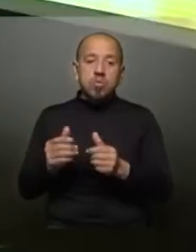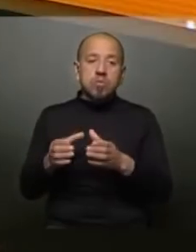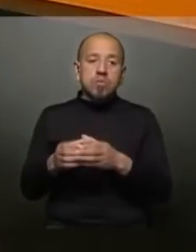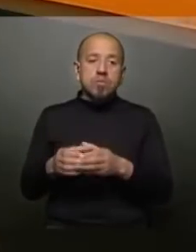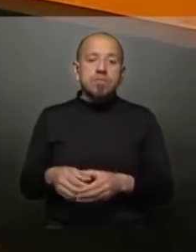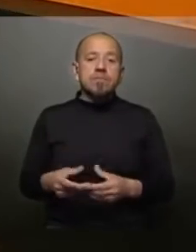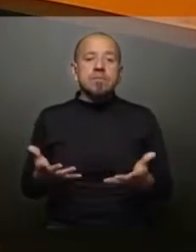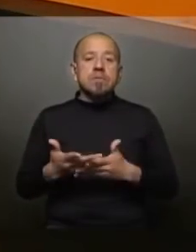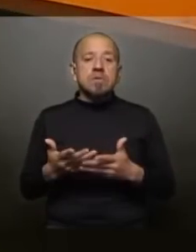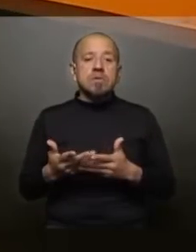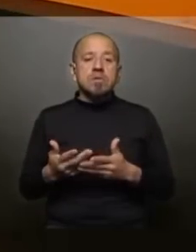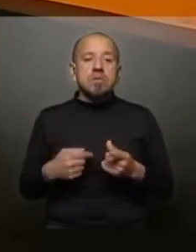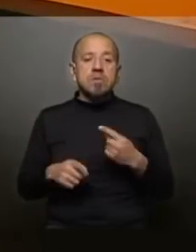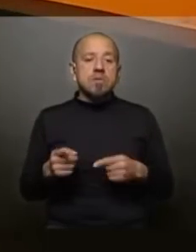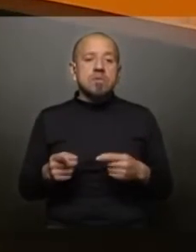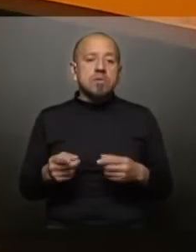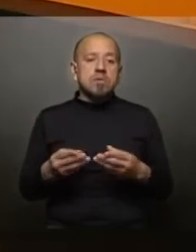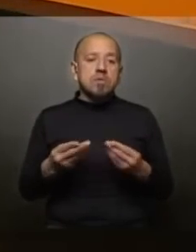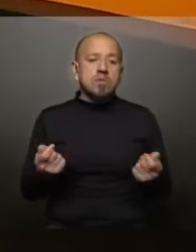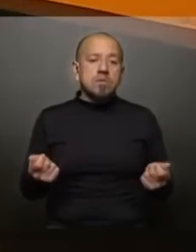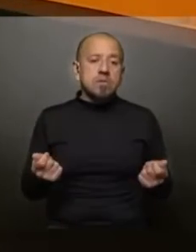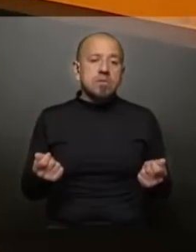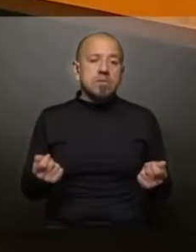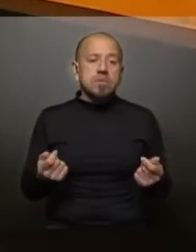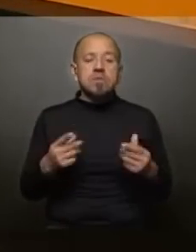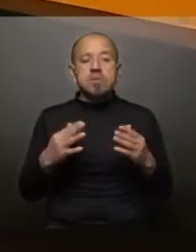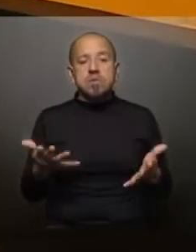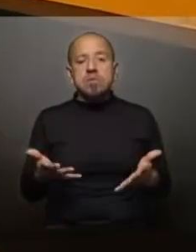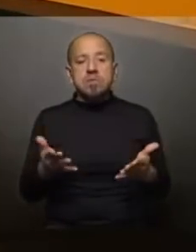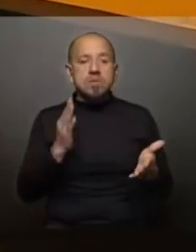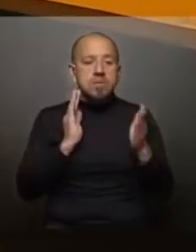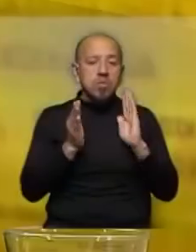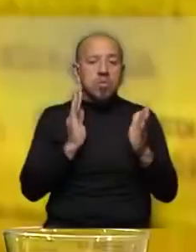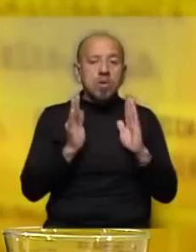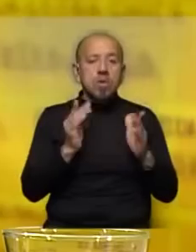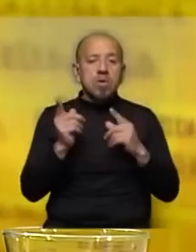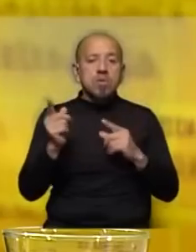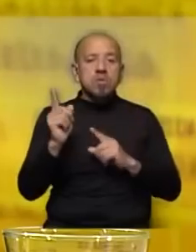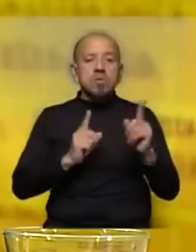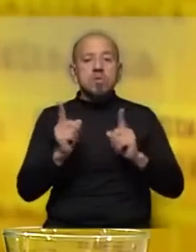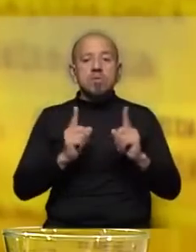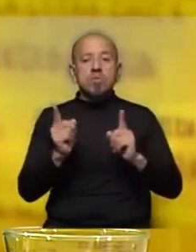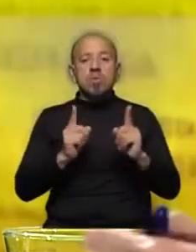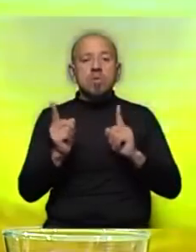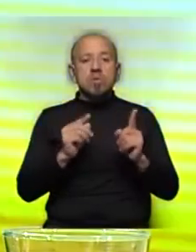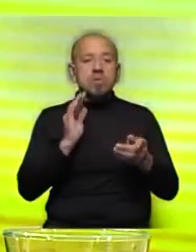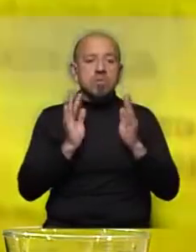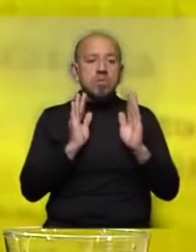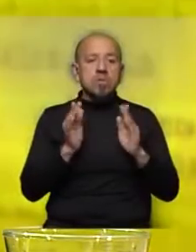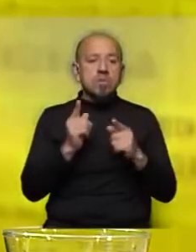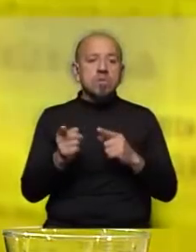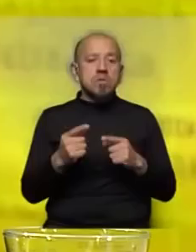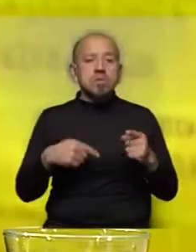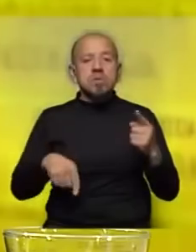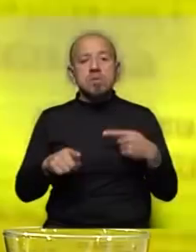ahora resulta que le encontré el gustito al primer amor que es el del abogado Porque yo salí de la facultad siendo abogado para ejercer y bueno